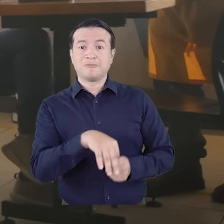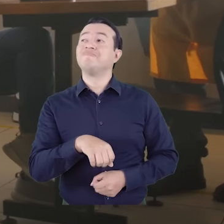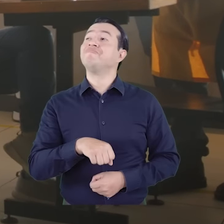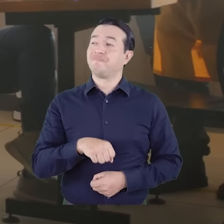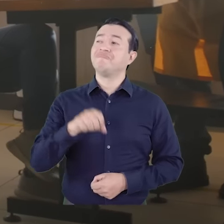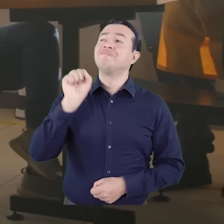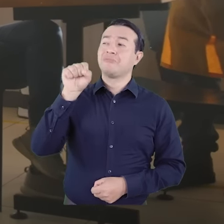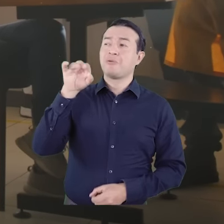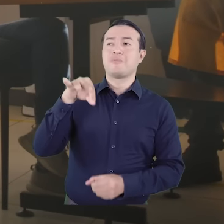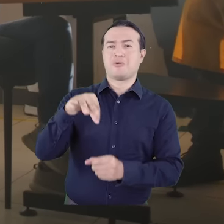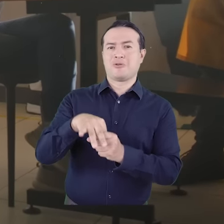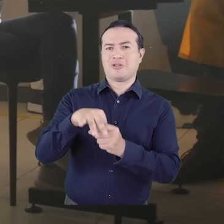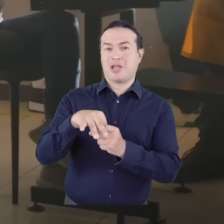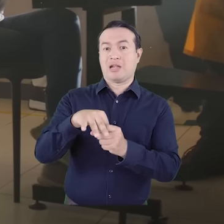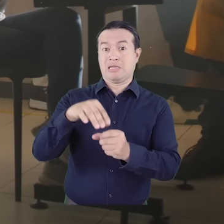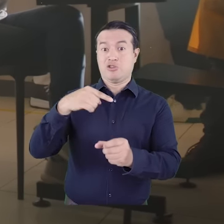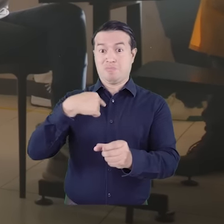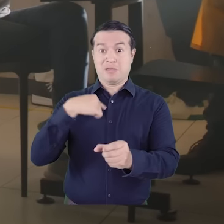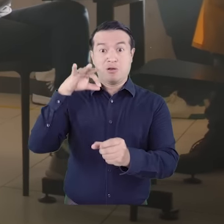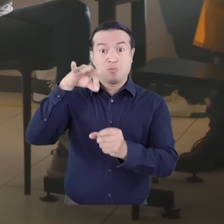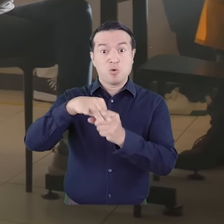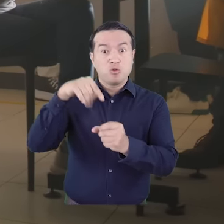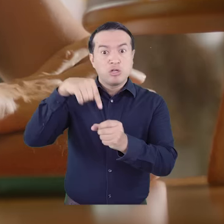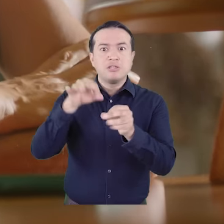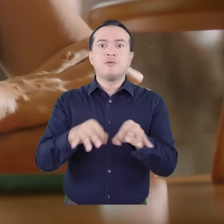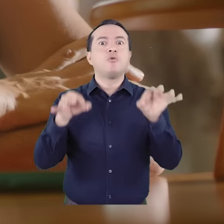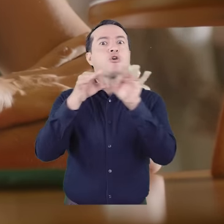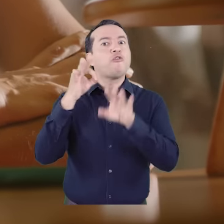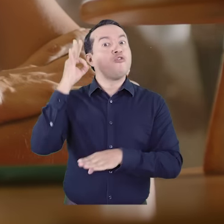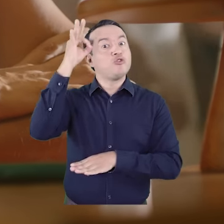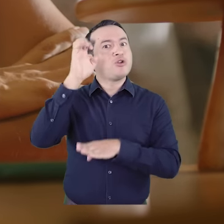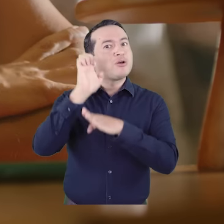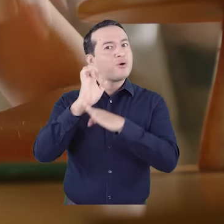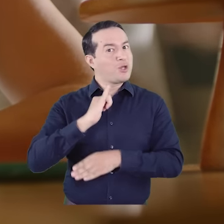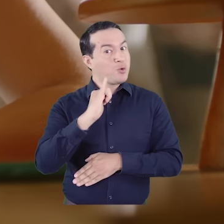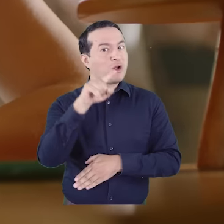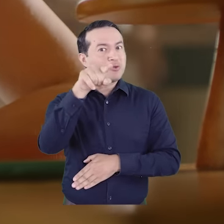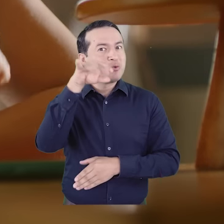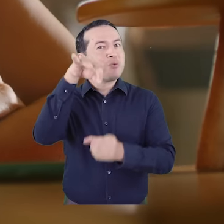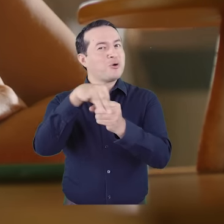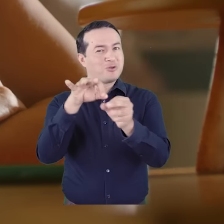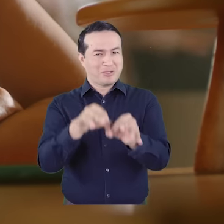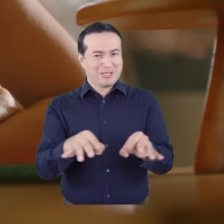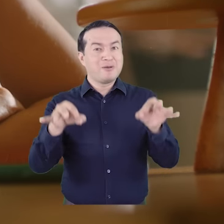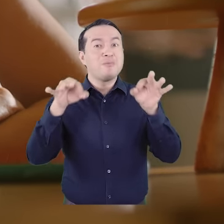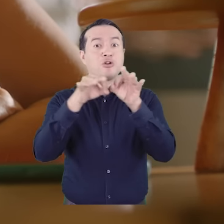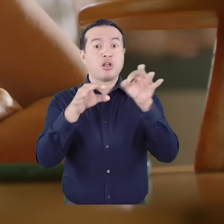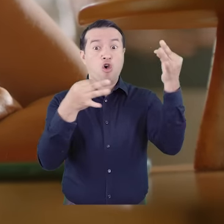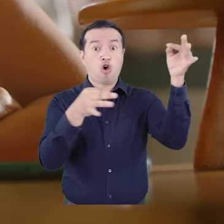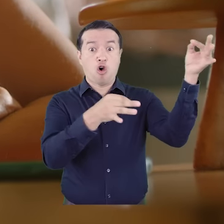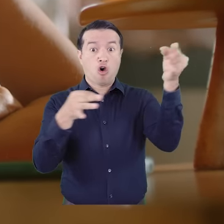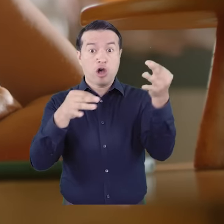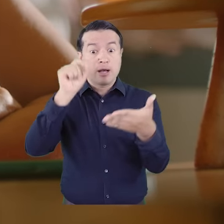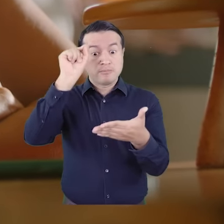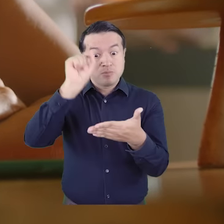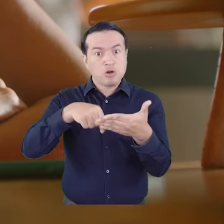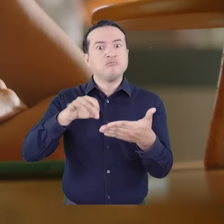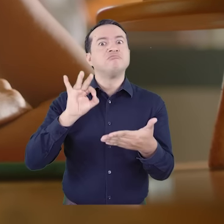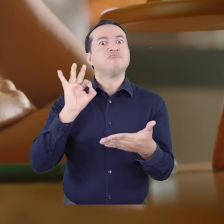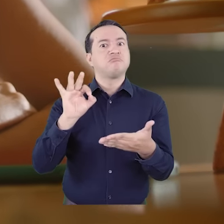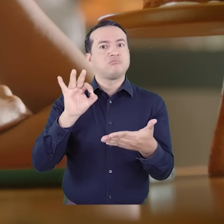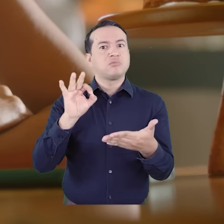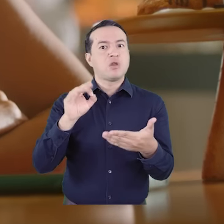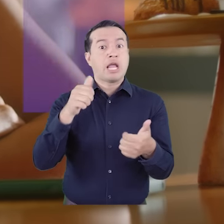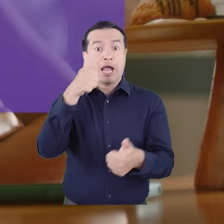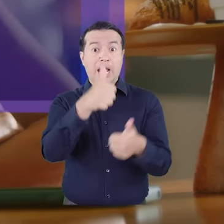¿Y vas a votar? Claro que voy a votar, porque mi voto decide el futuro del Ecuador. Y el tuyo también, pero hay que hacerlo